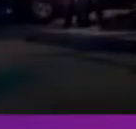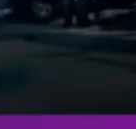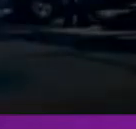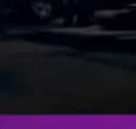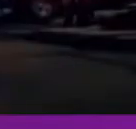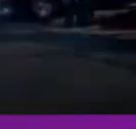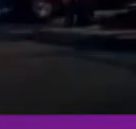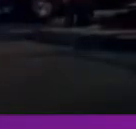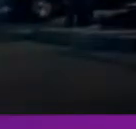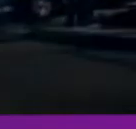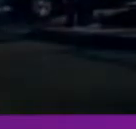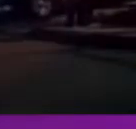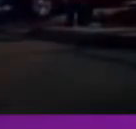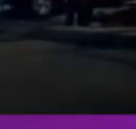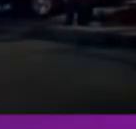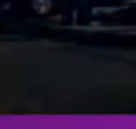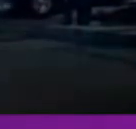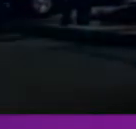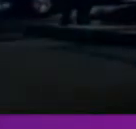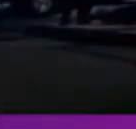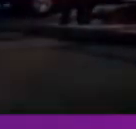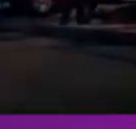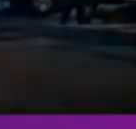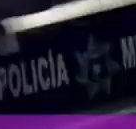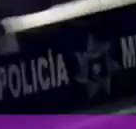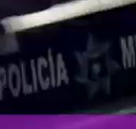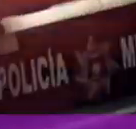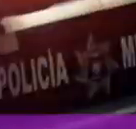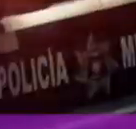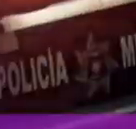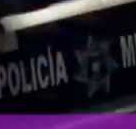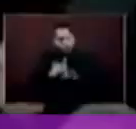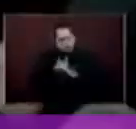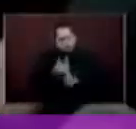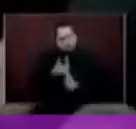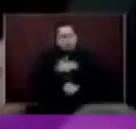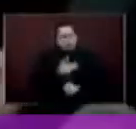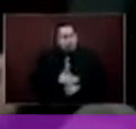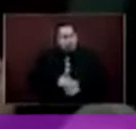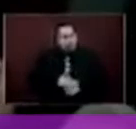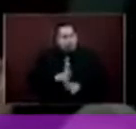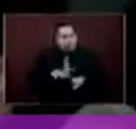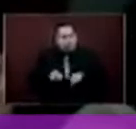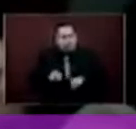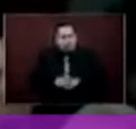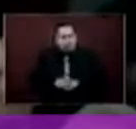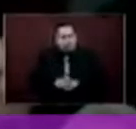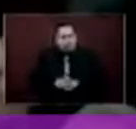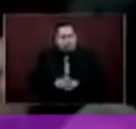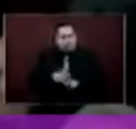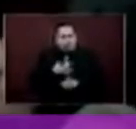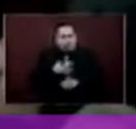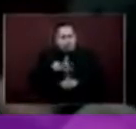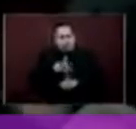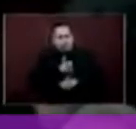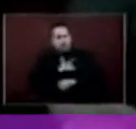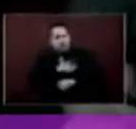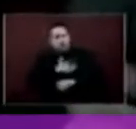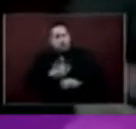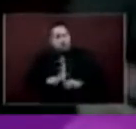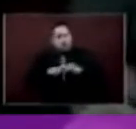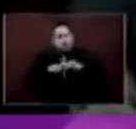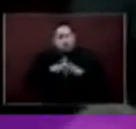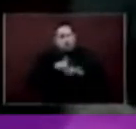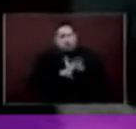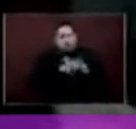Y en Tijuana exigen justicia para la periodista María de Lourdes Maldonado. Fue asesinada anoche, luego de 2 años de haberle